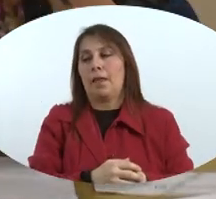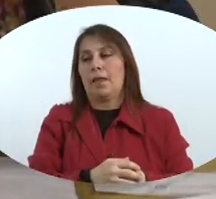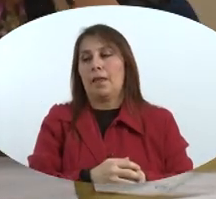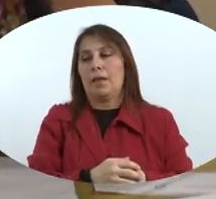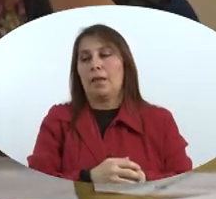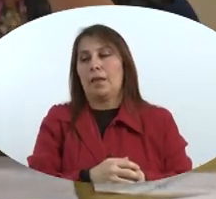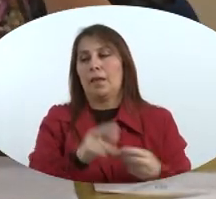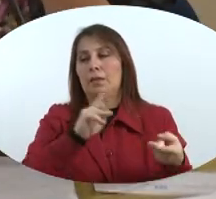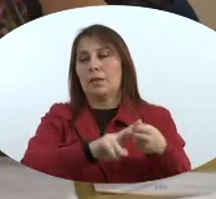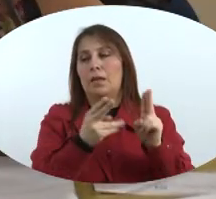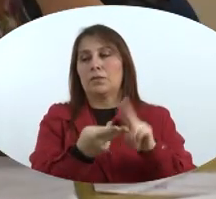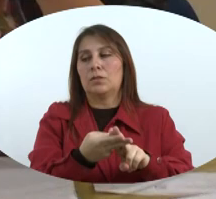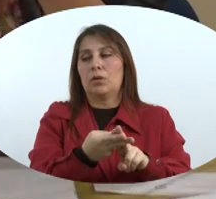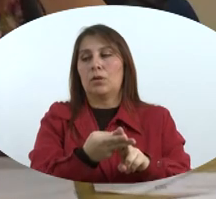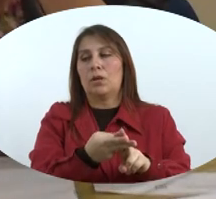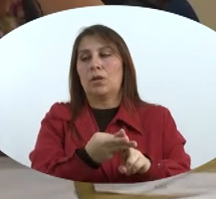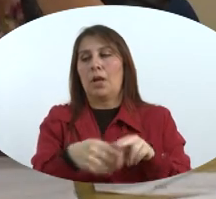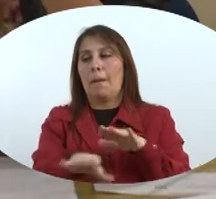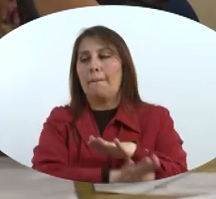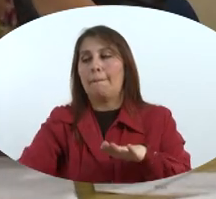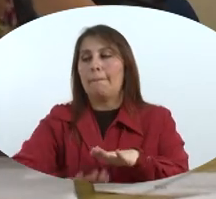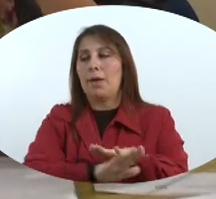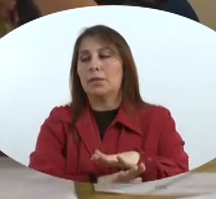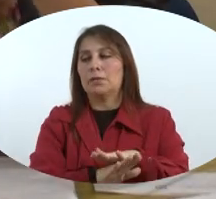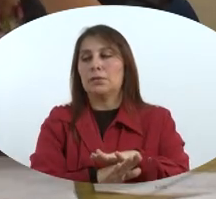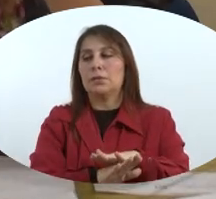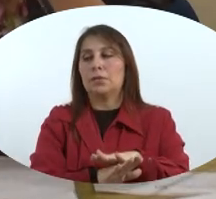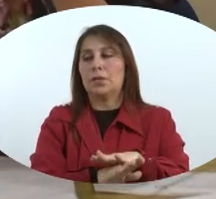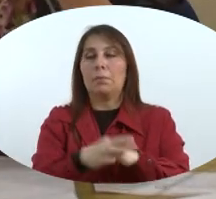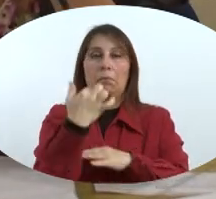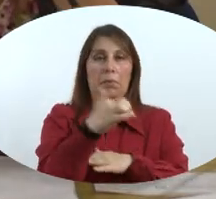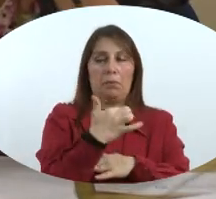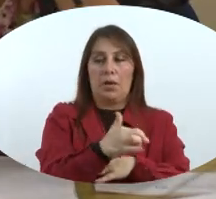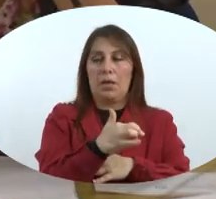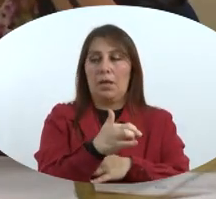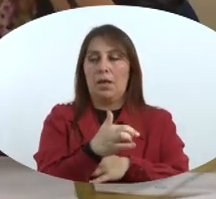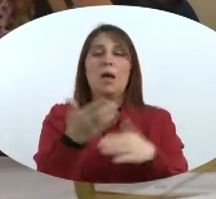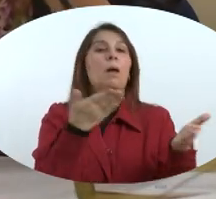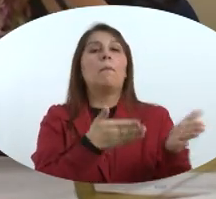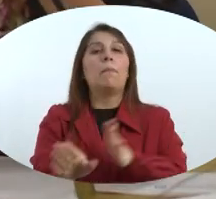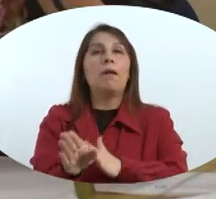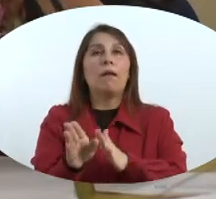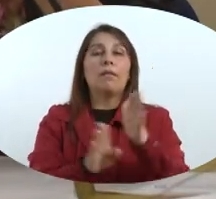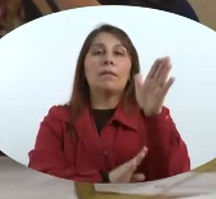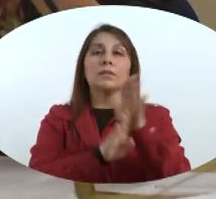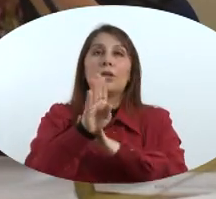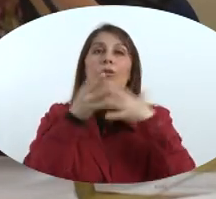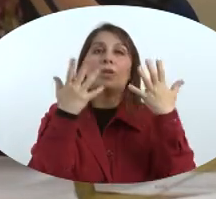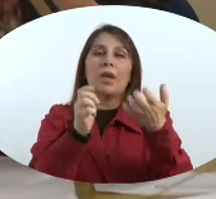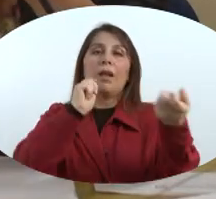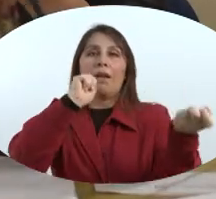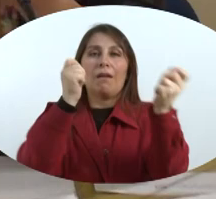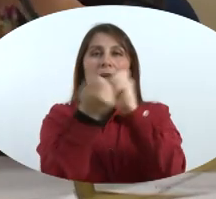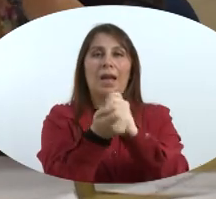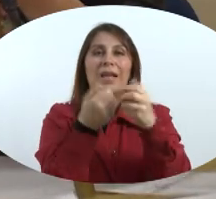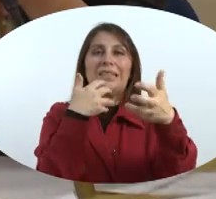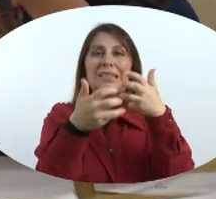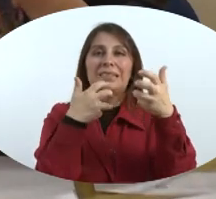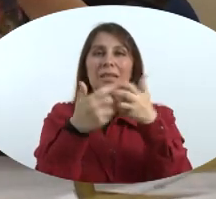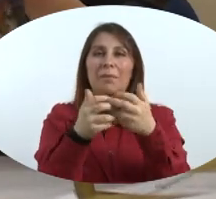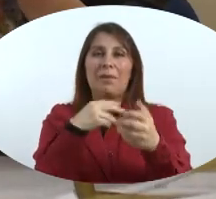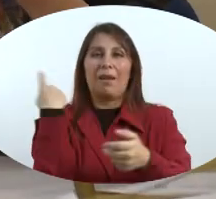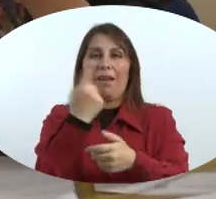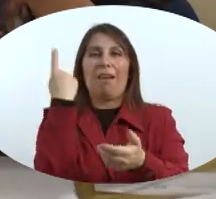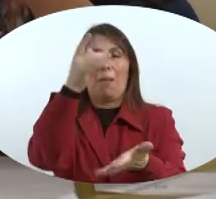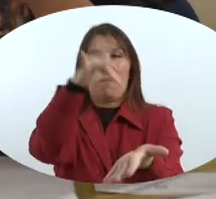educativa de básica y media recuerde bueno hay el sistema el plan nacional de desarrollo también quisiera hacer una reforma al sistema